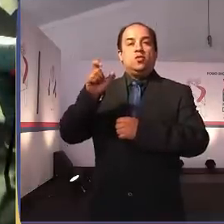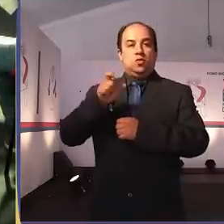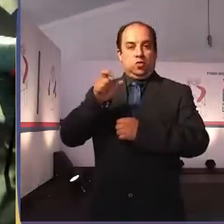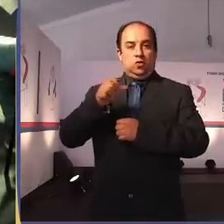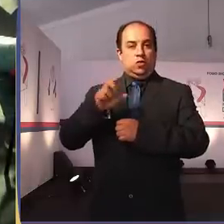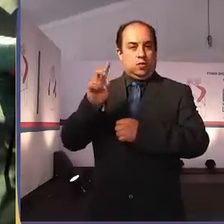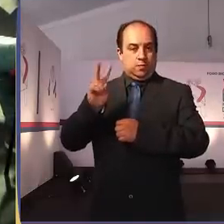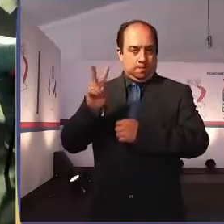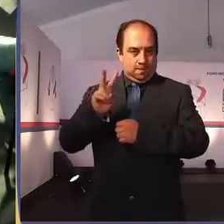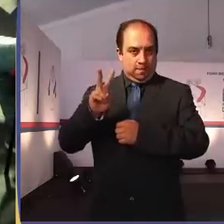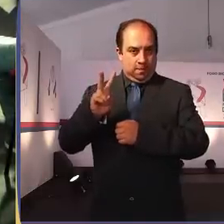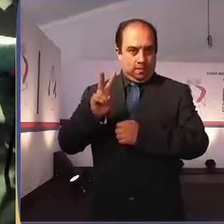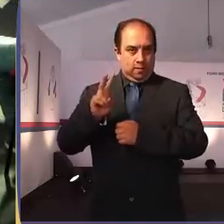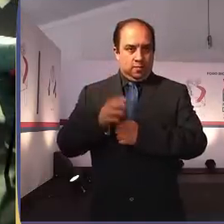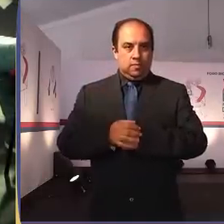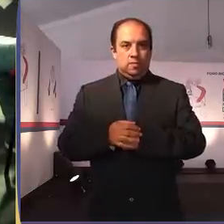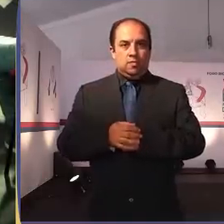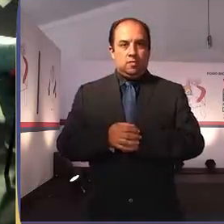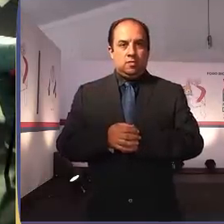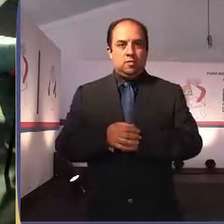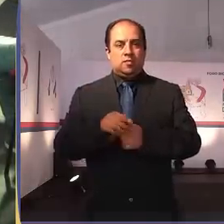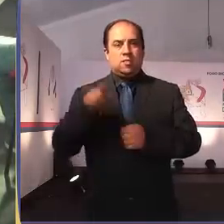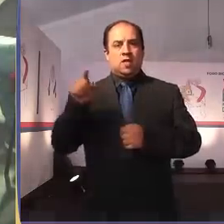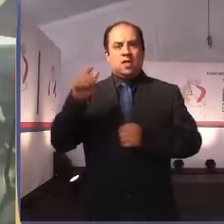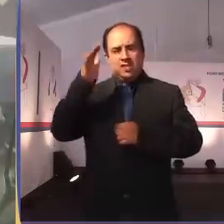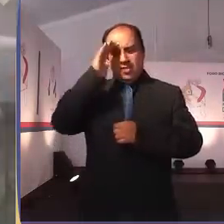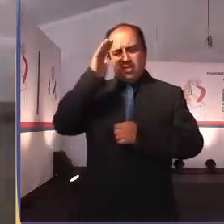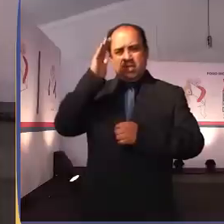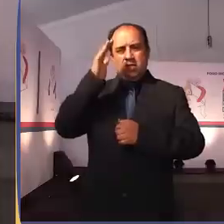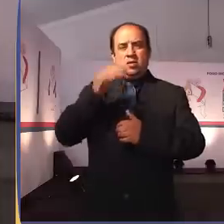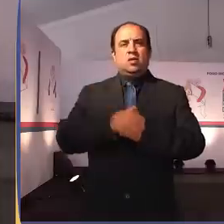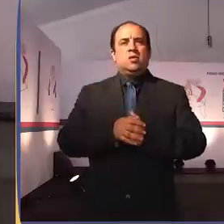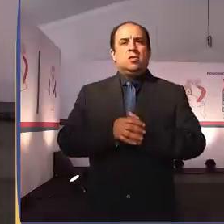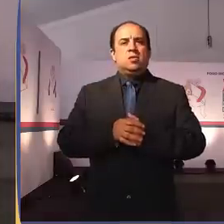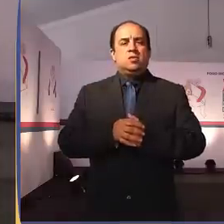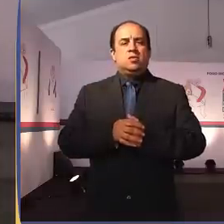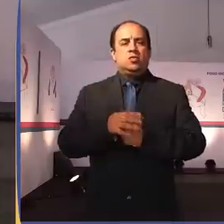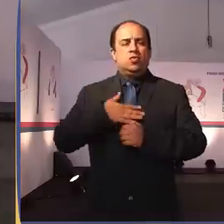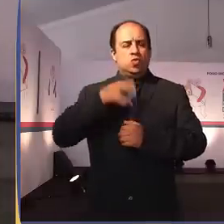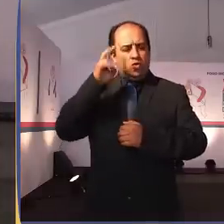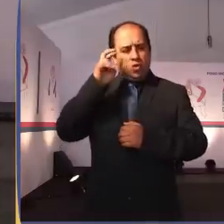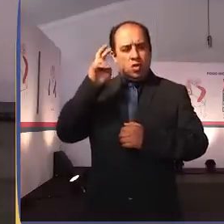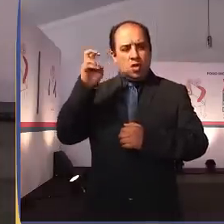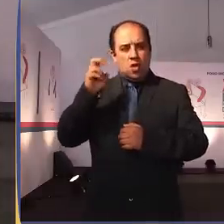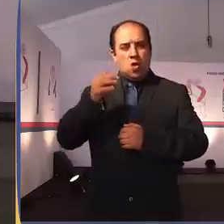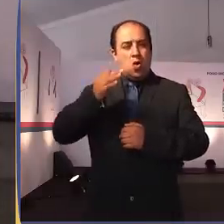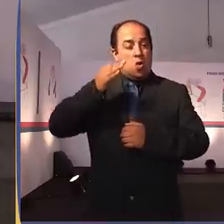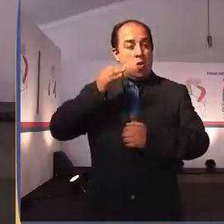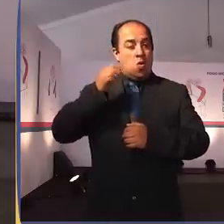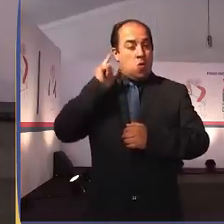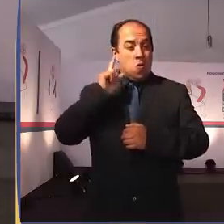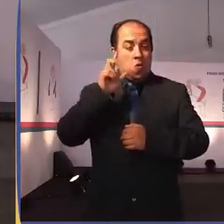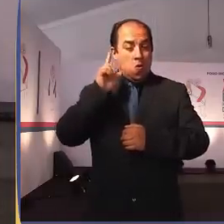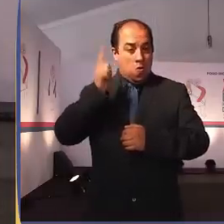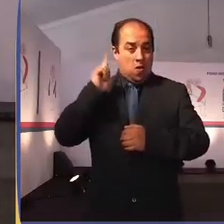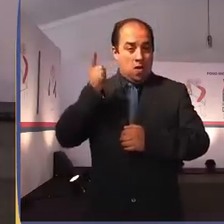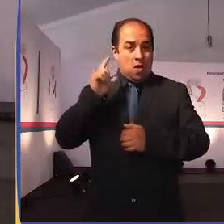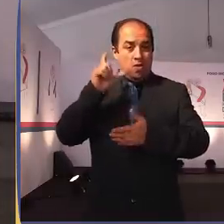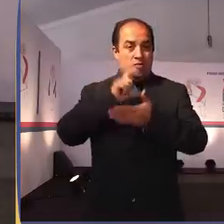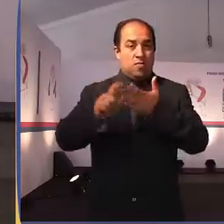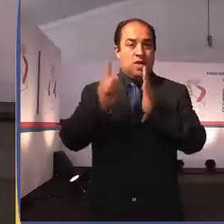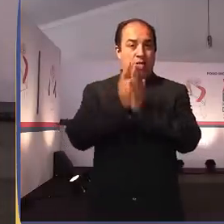este señor, yo soñaba diciendo, ojalá prohíba mis libros, man. Ojalá prohíba mis novelas,